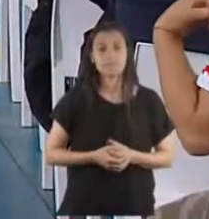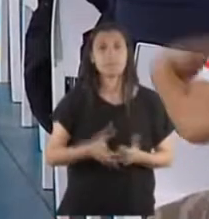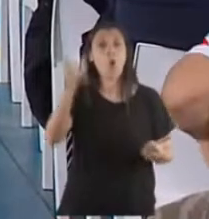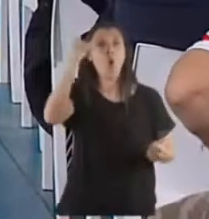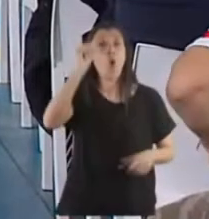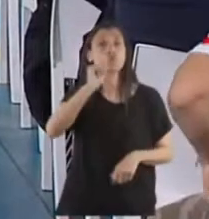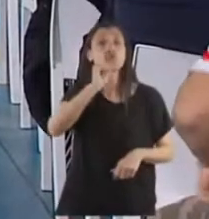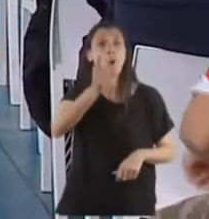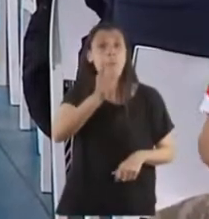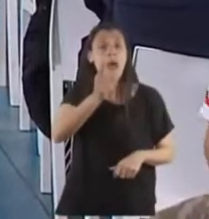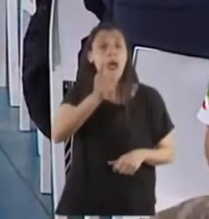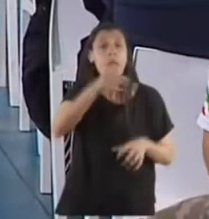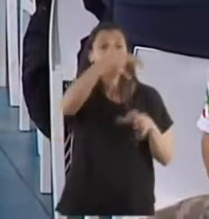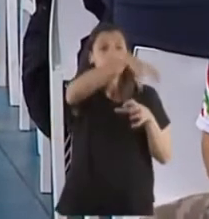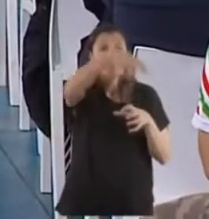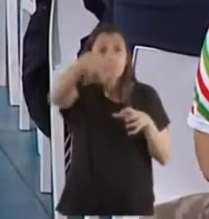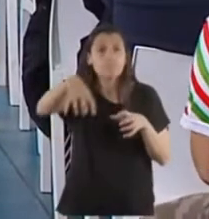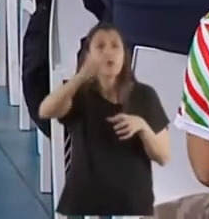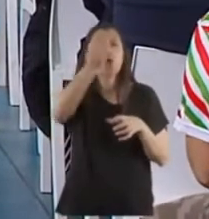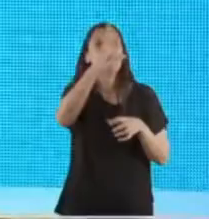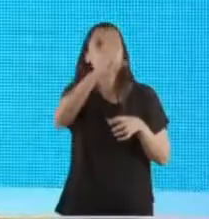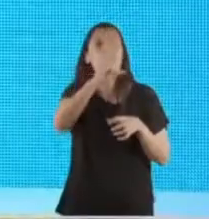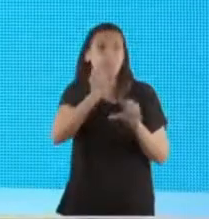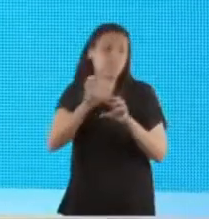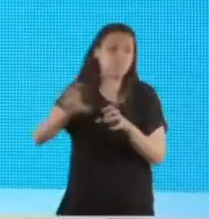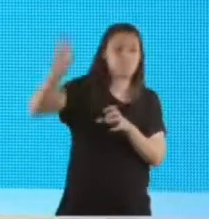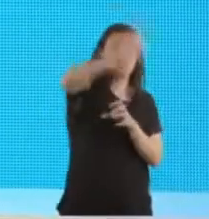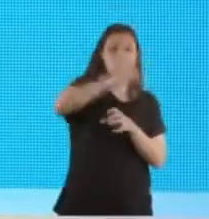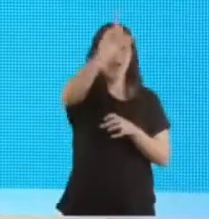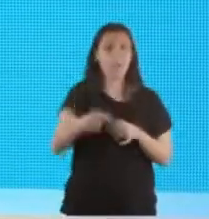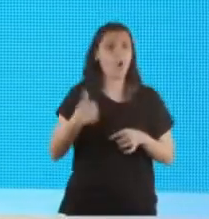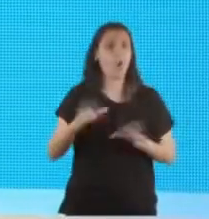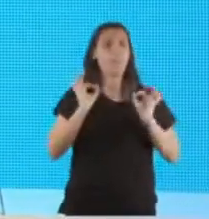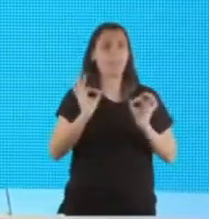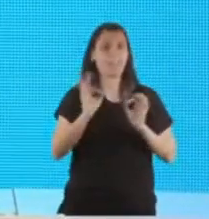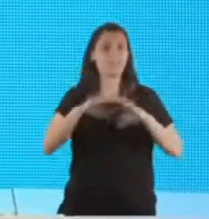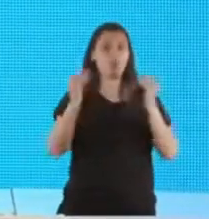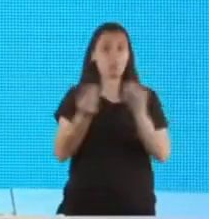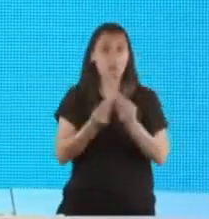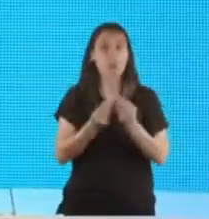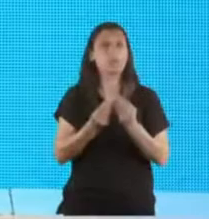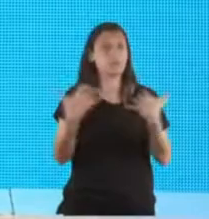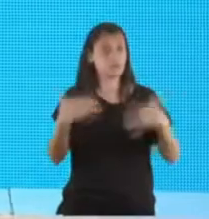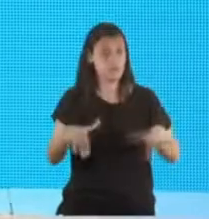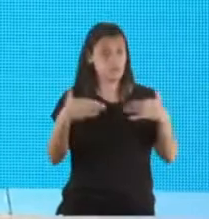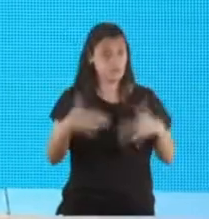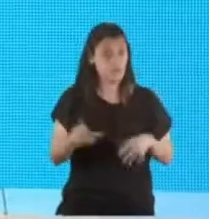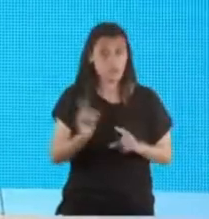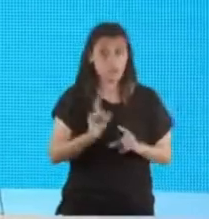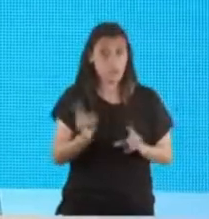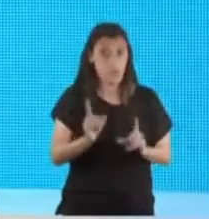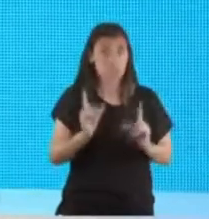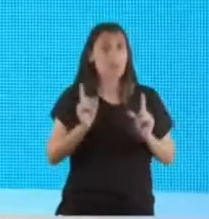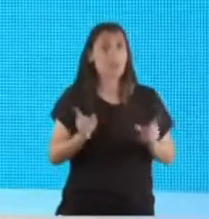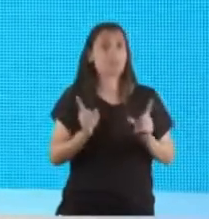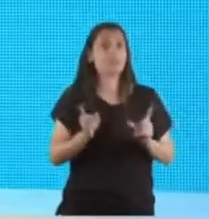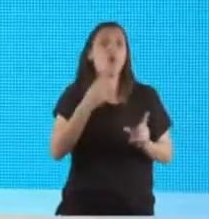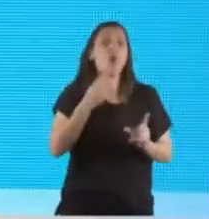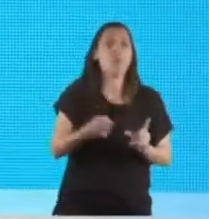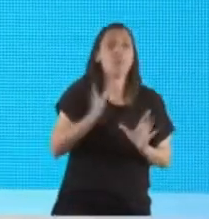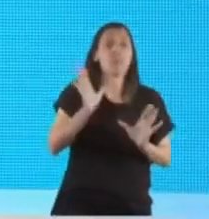...8.000 clubes a lo largo y a lo ancho de la Argentina que no van a ser parte de eso que llamamos